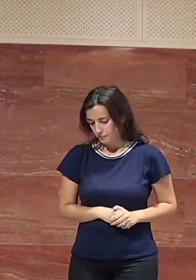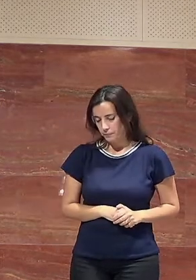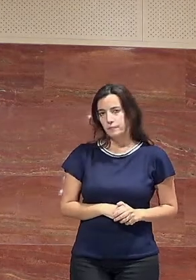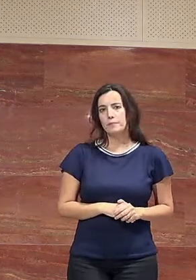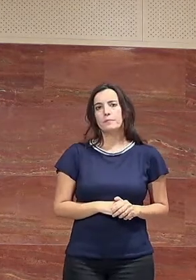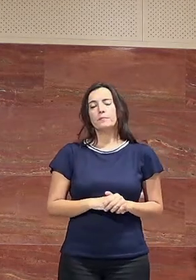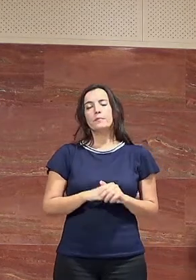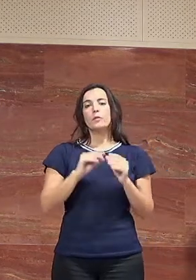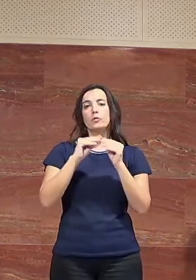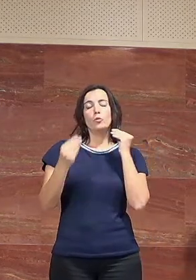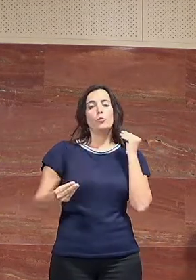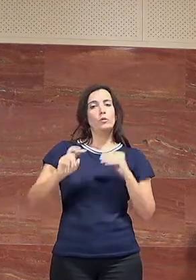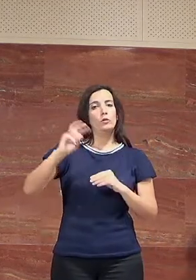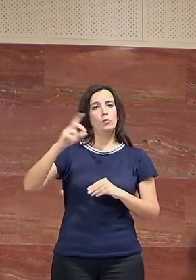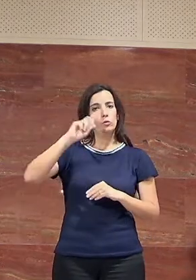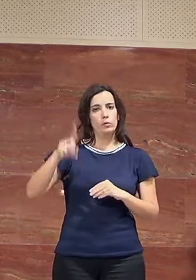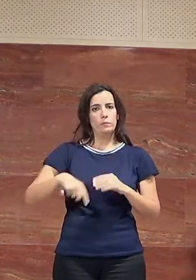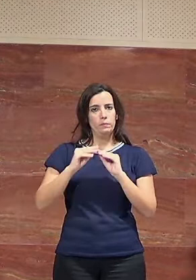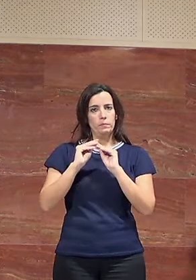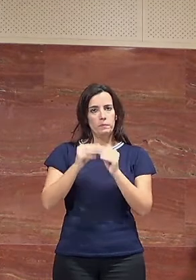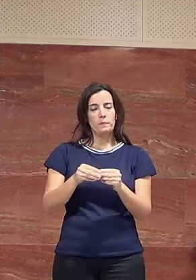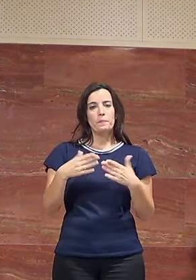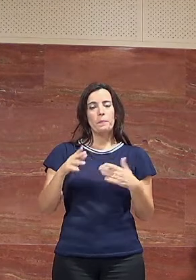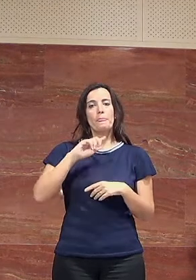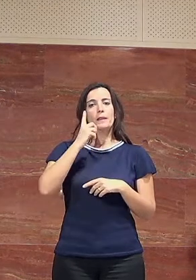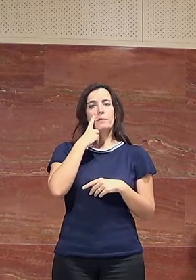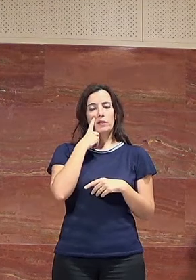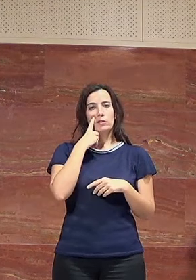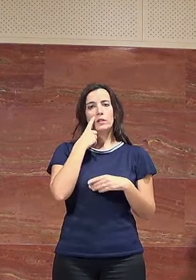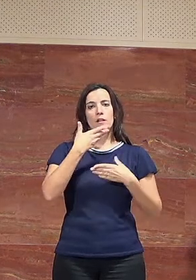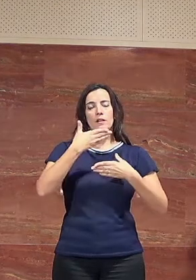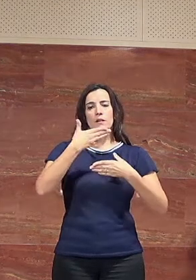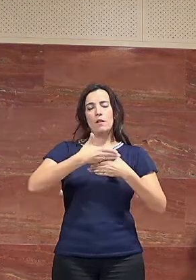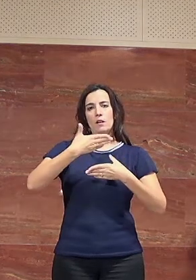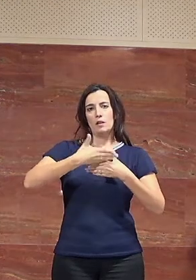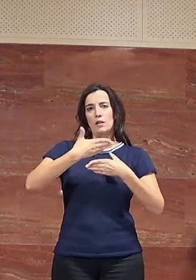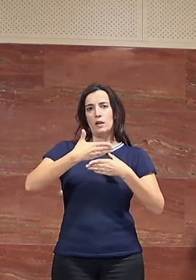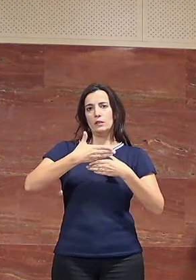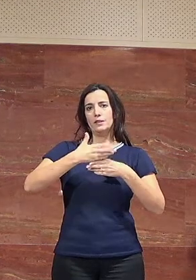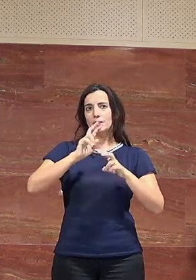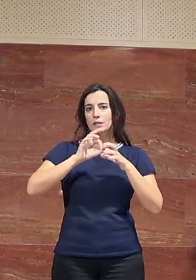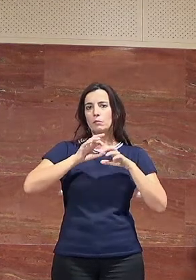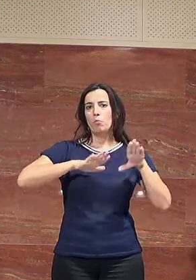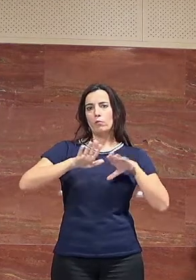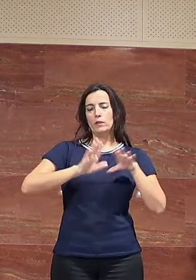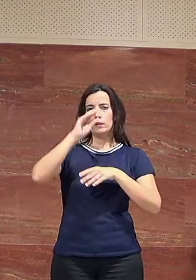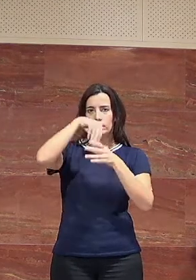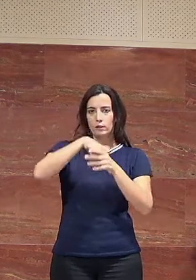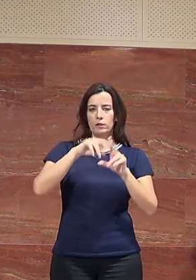los documentos que se elaboran para este trabajo es la identificación de aquellas barreras a la permeabilidad dentro del propio ámbito